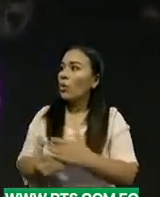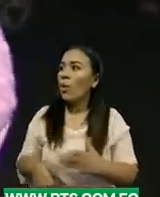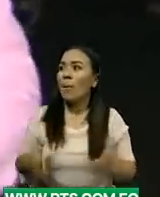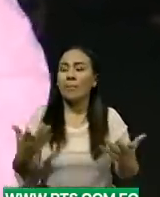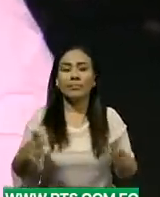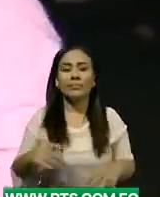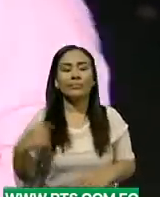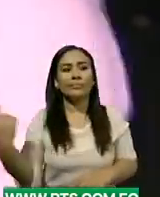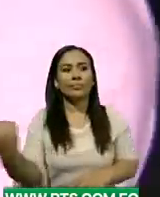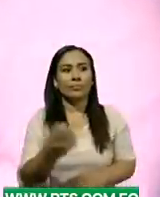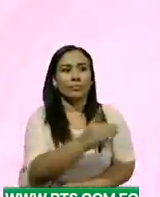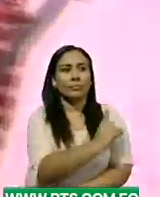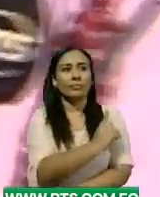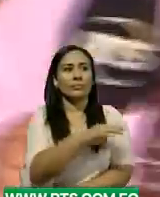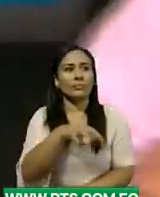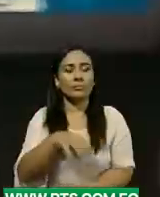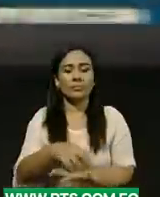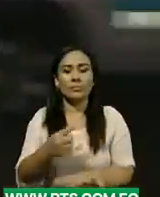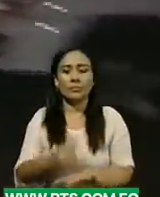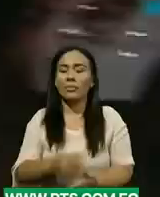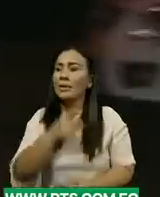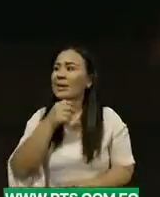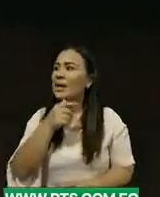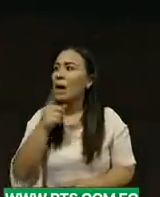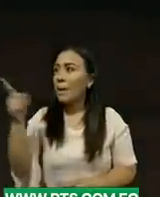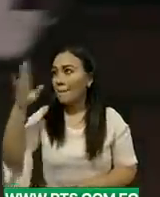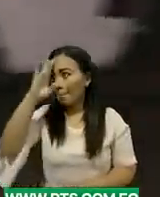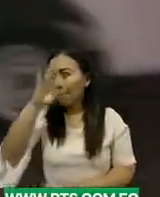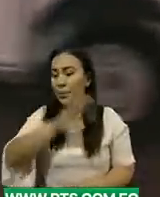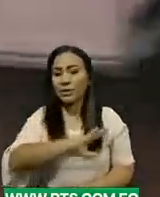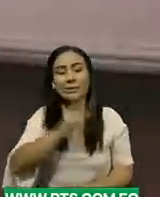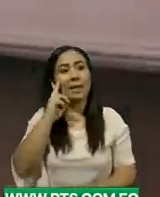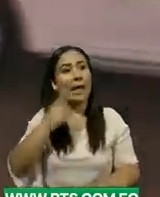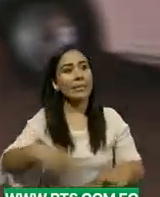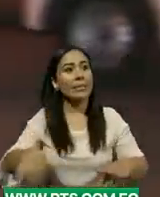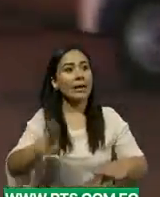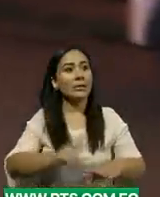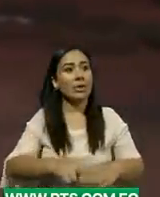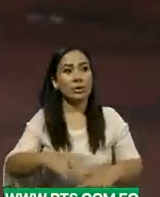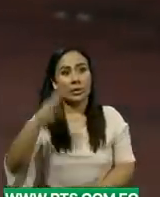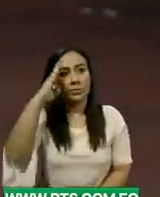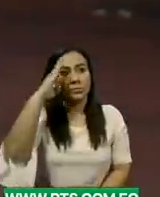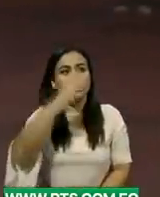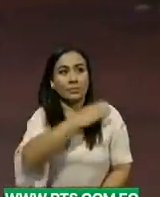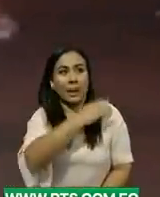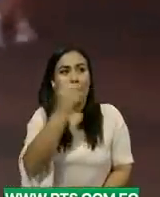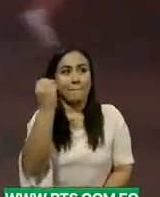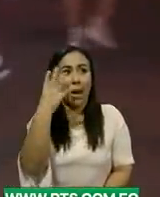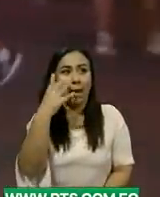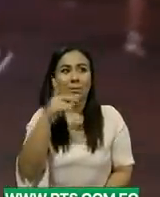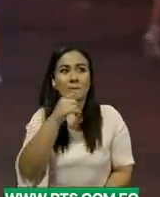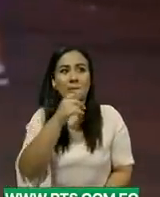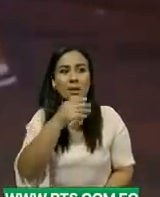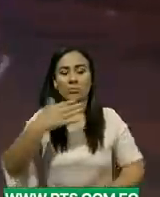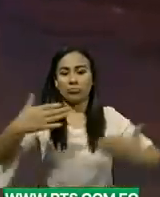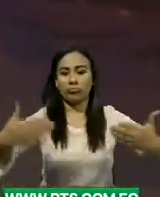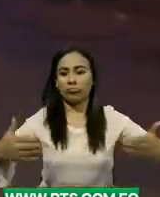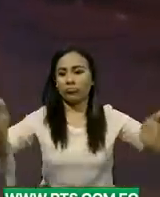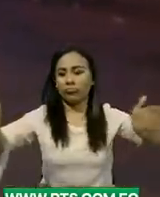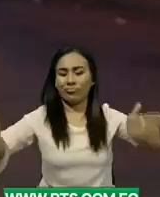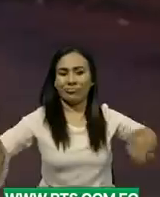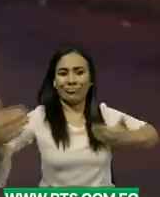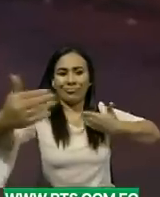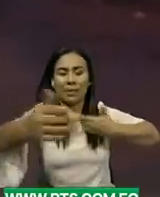la delegación del Guayas. Son miembros de la Policía Nacional, de los marinos, quienes están colocando vallas